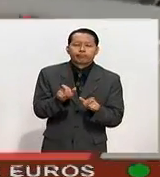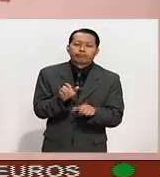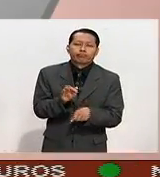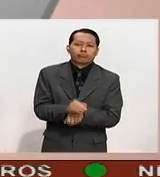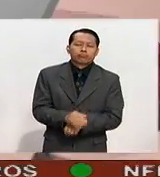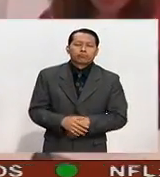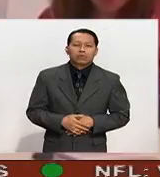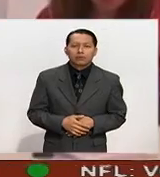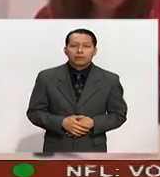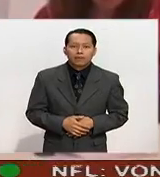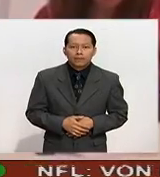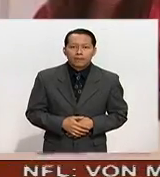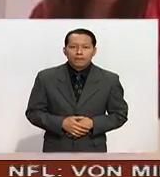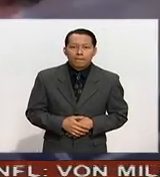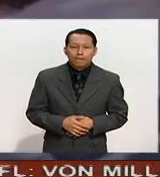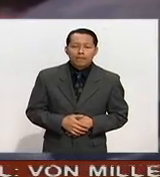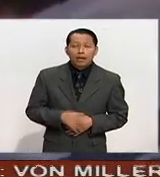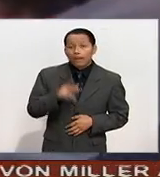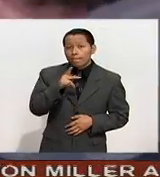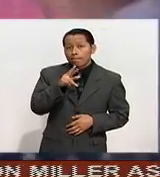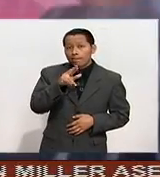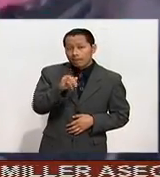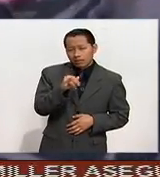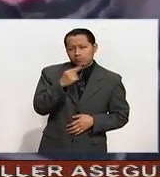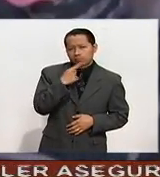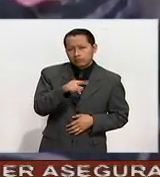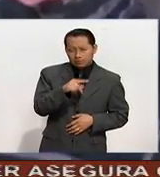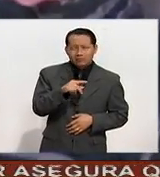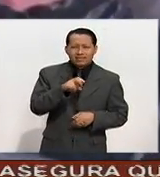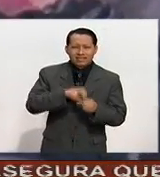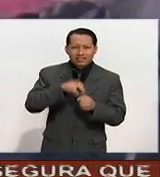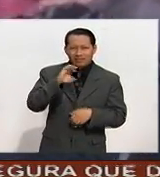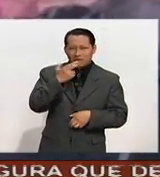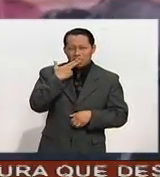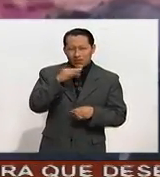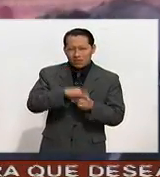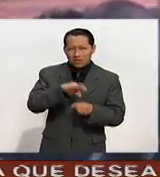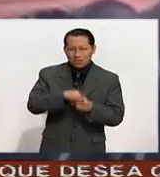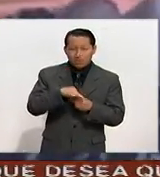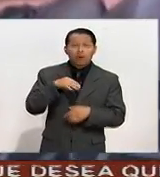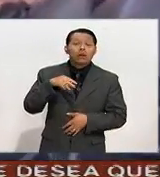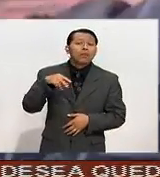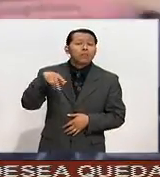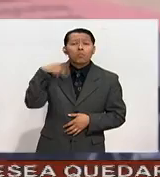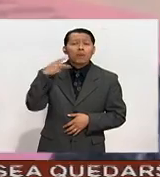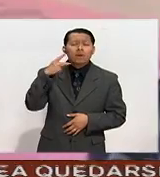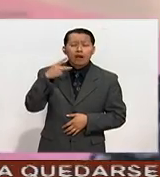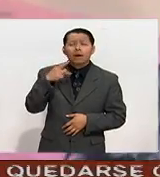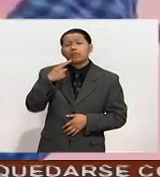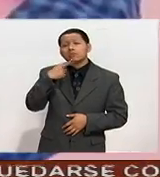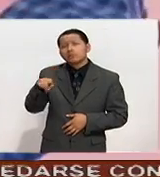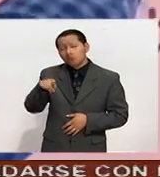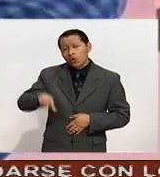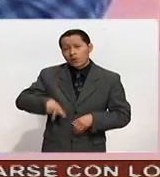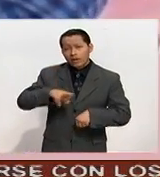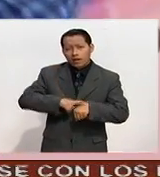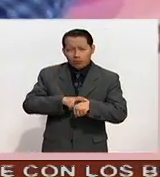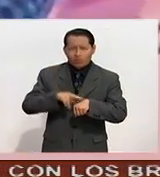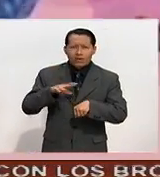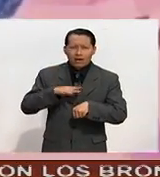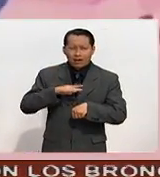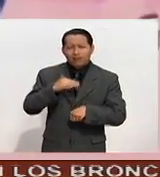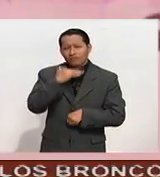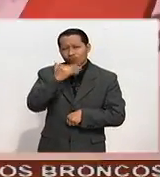ciudadanos. Impugna el PRI las elecciones en Chihuahua. En Puebla acusan al gobernador de intervenir